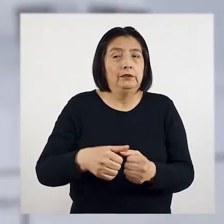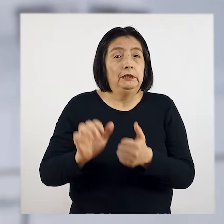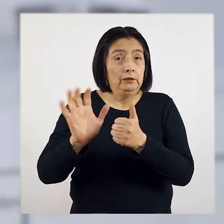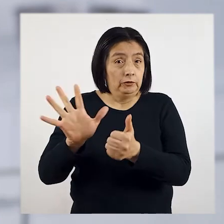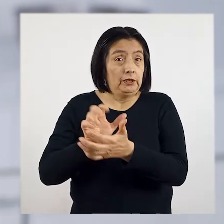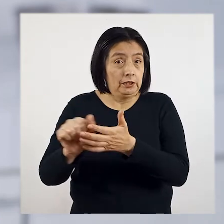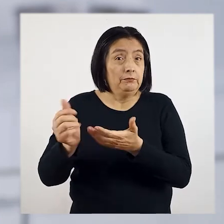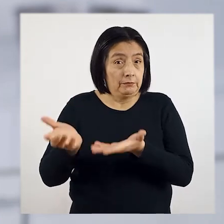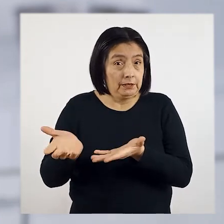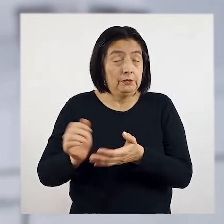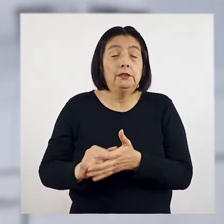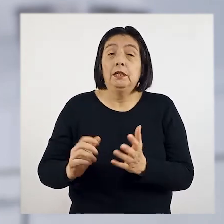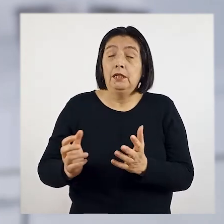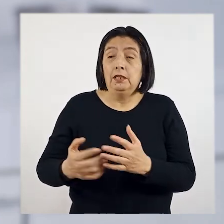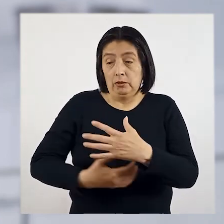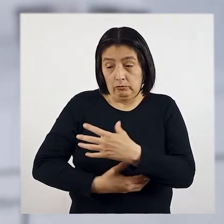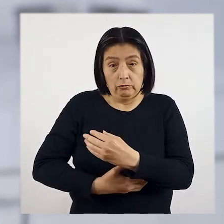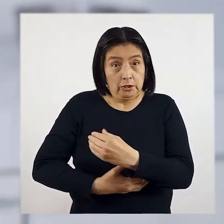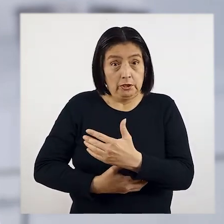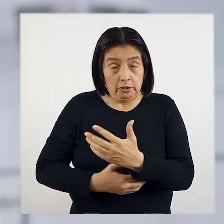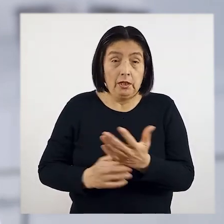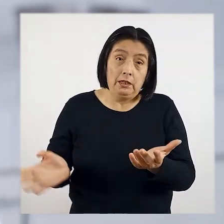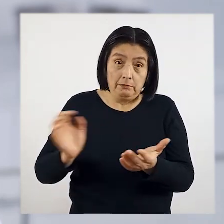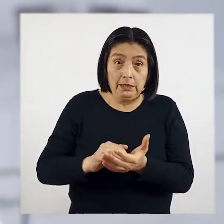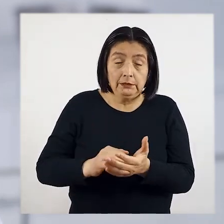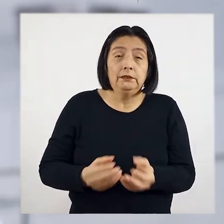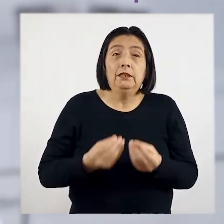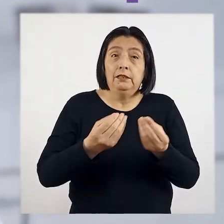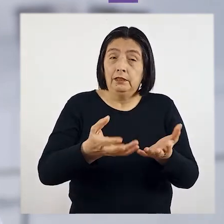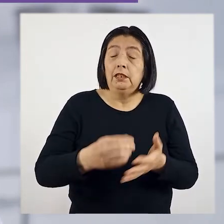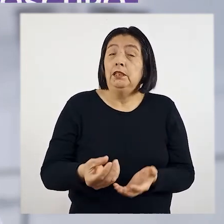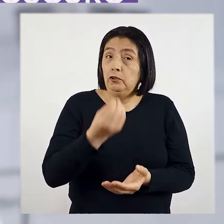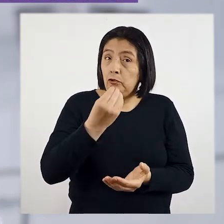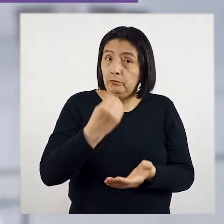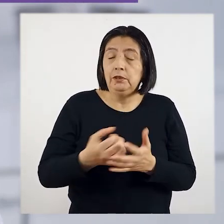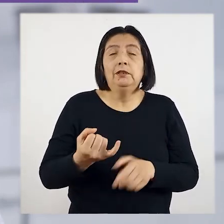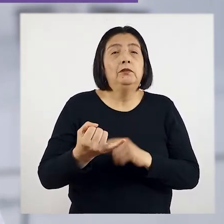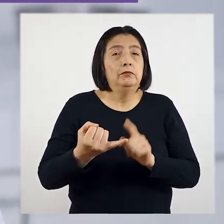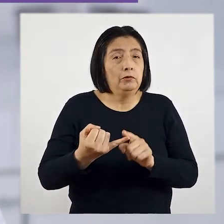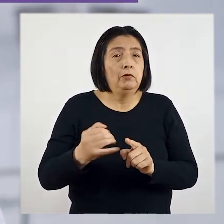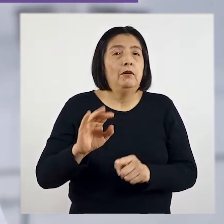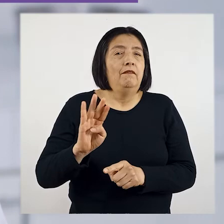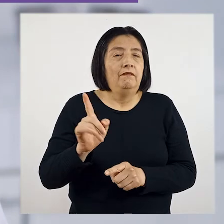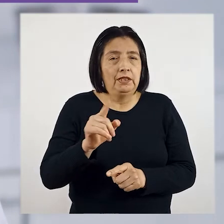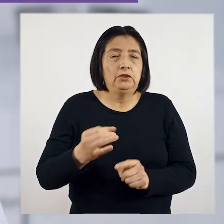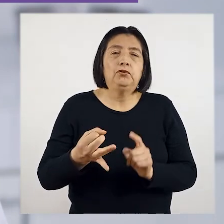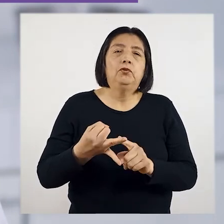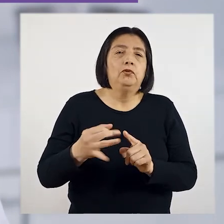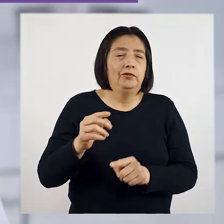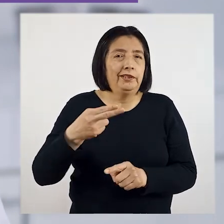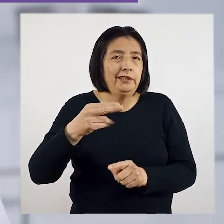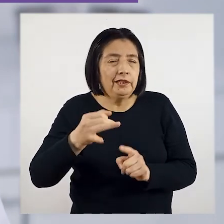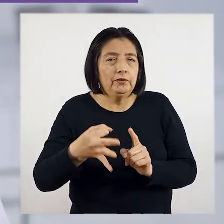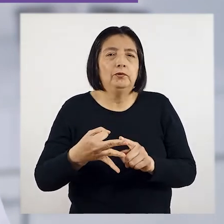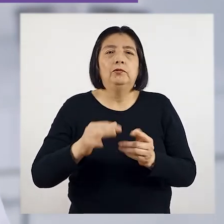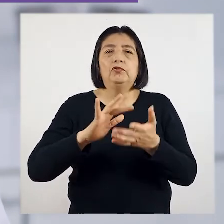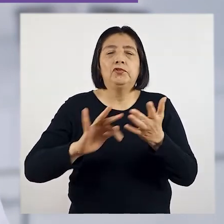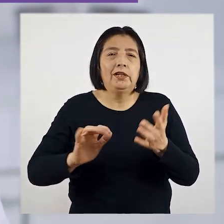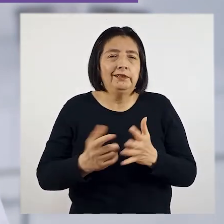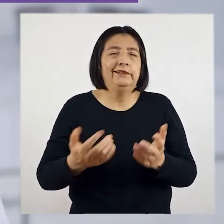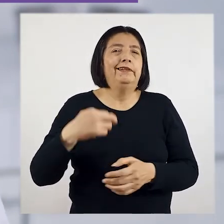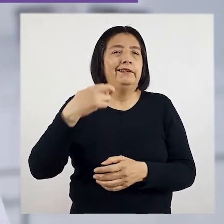Recuerda, desde los 6 meses, además de la leche materna, dale a tu bebé alimentos como bazo,